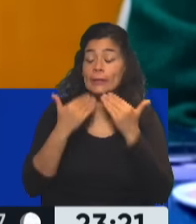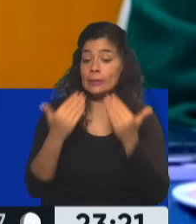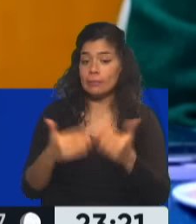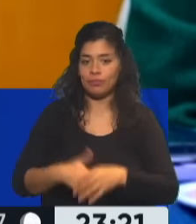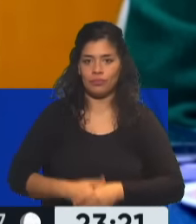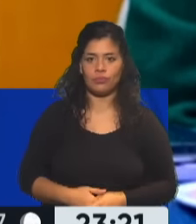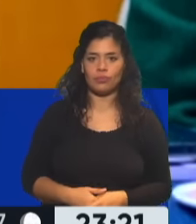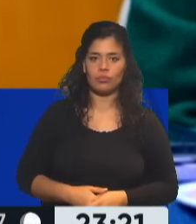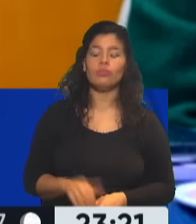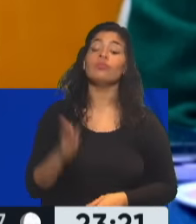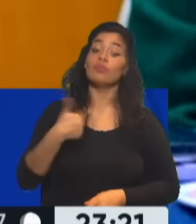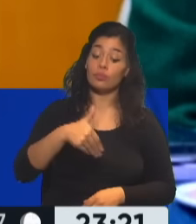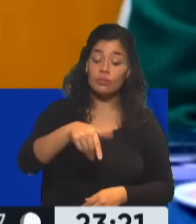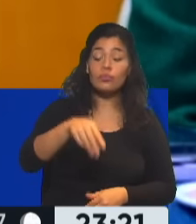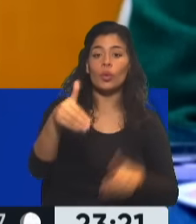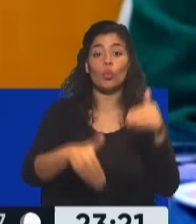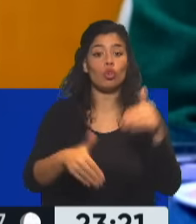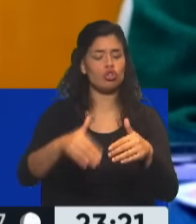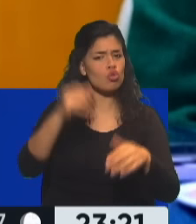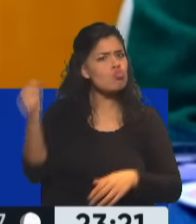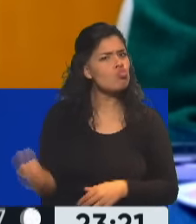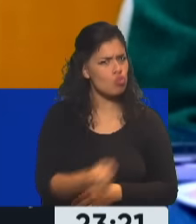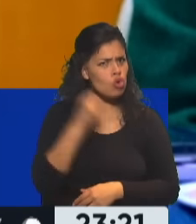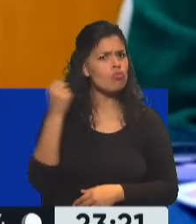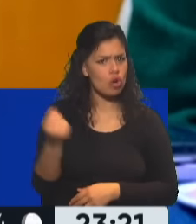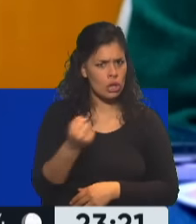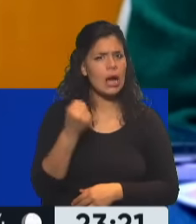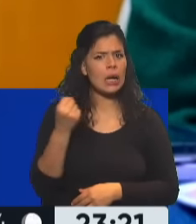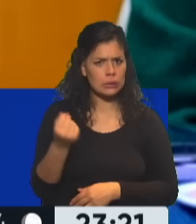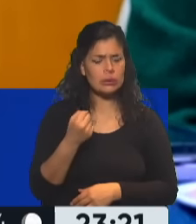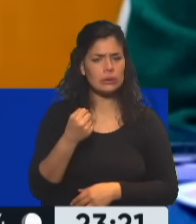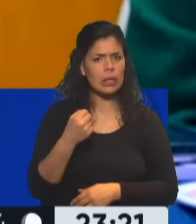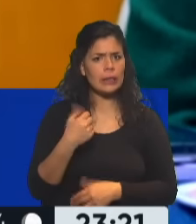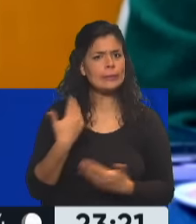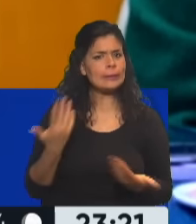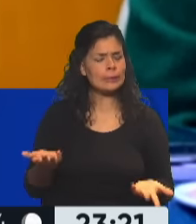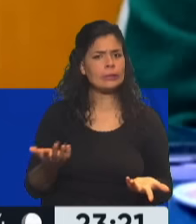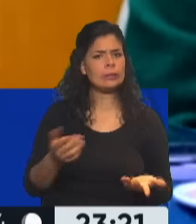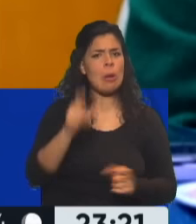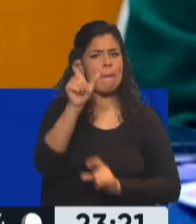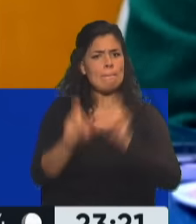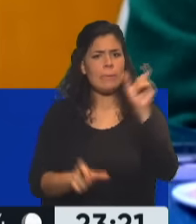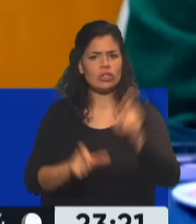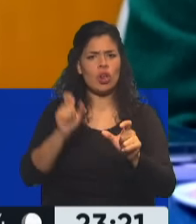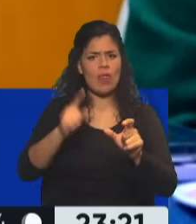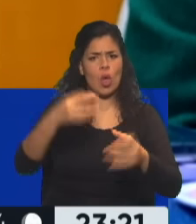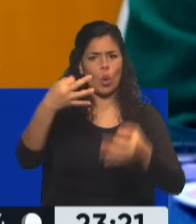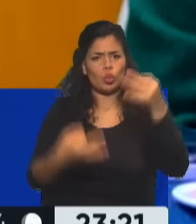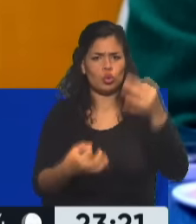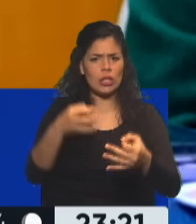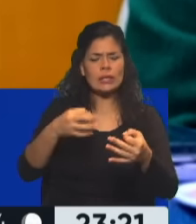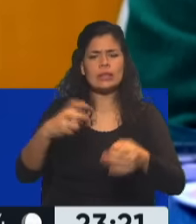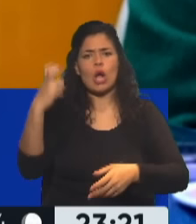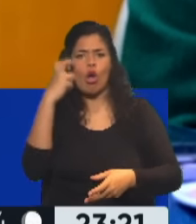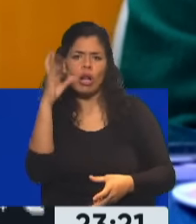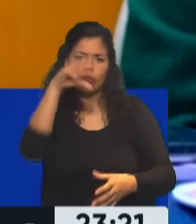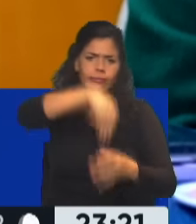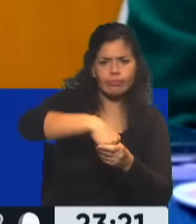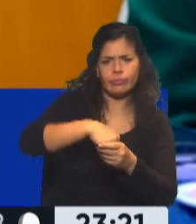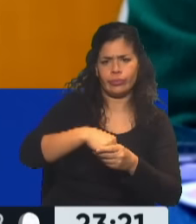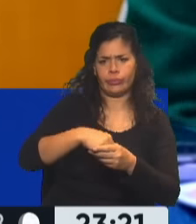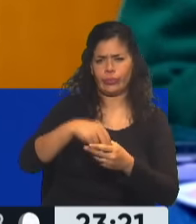importante, formulo un llamado al gobierno y al poder electoral venezolano a garantizar el normal desarrollo del